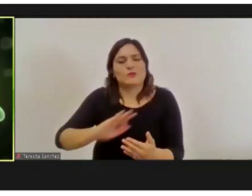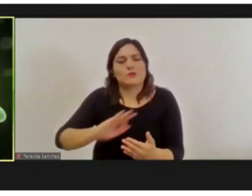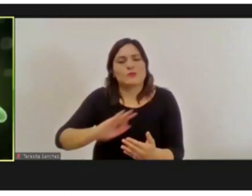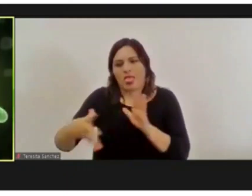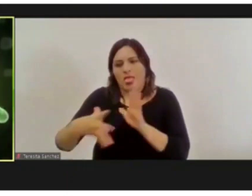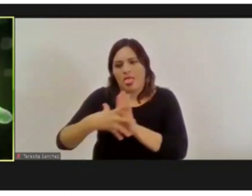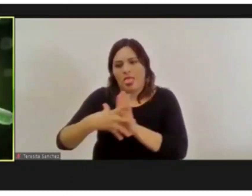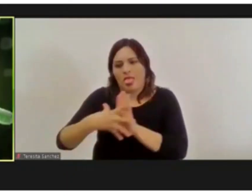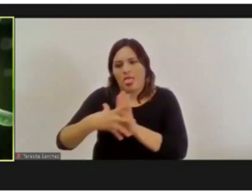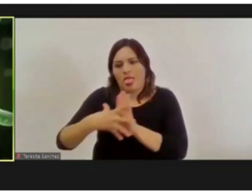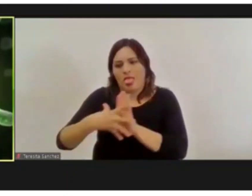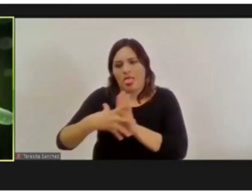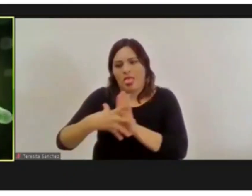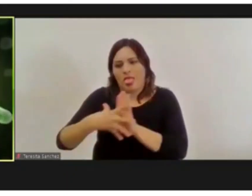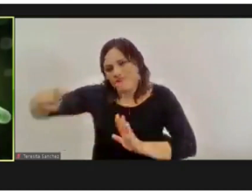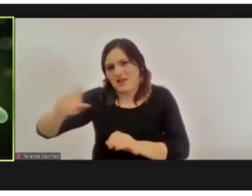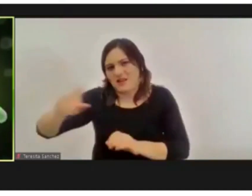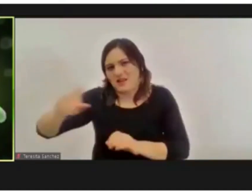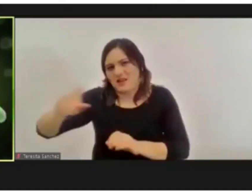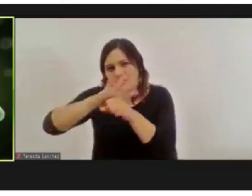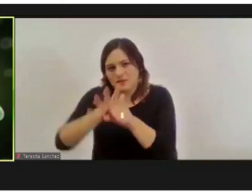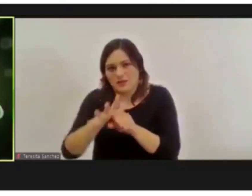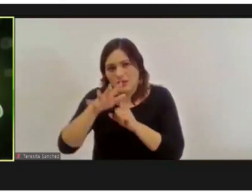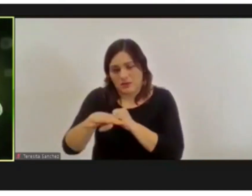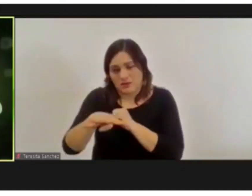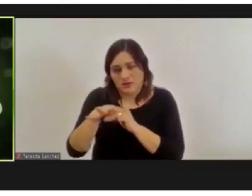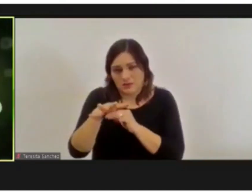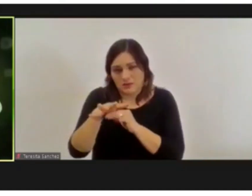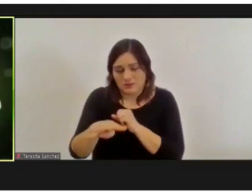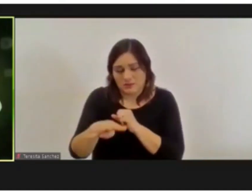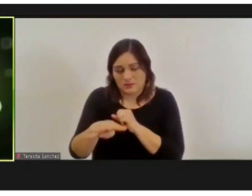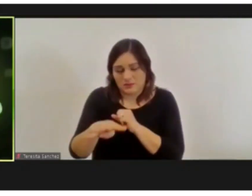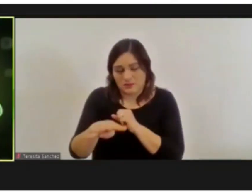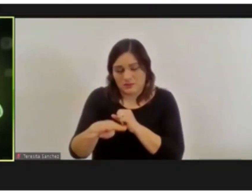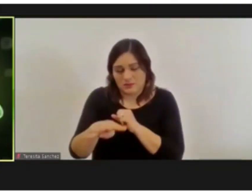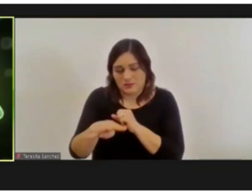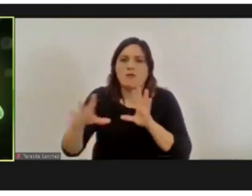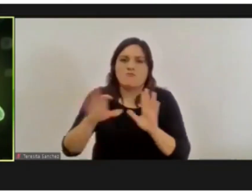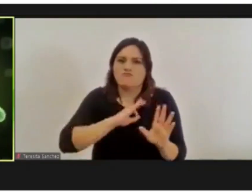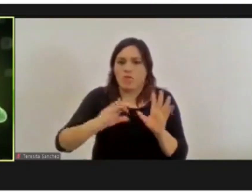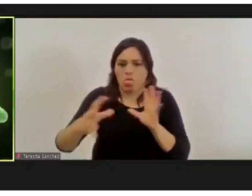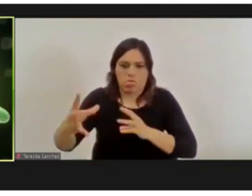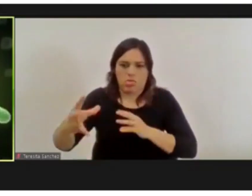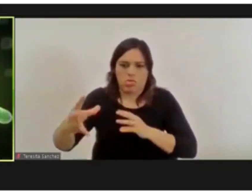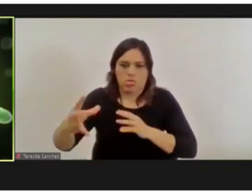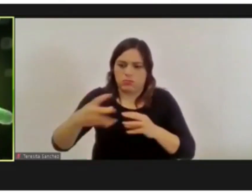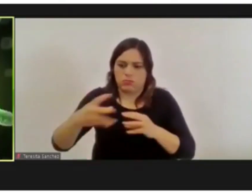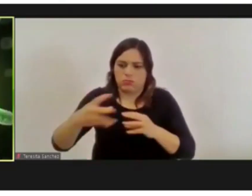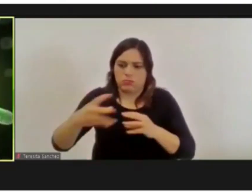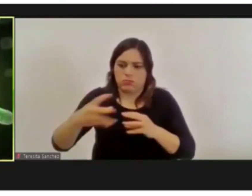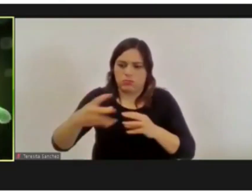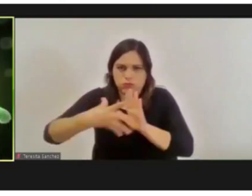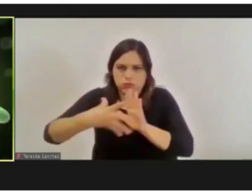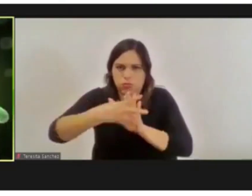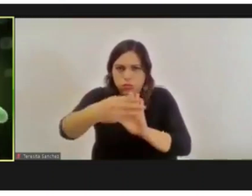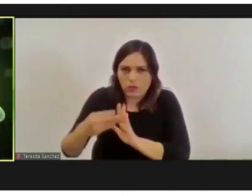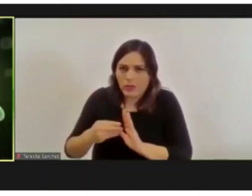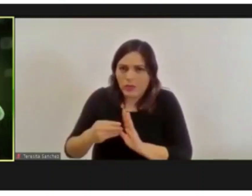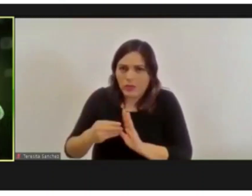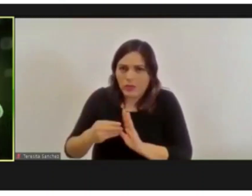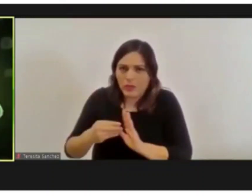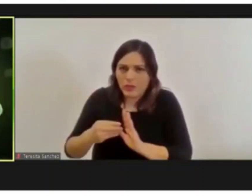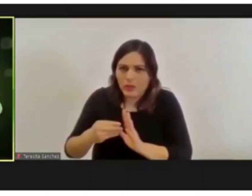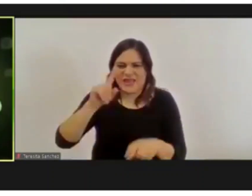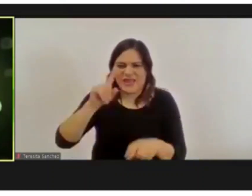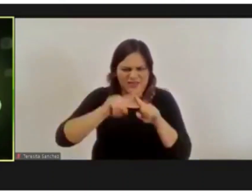del COVID-19 en la transmisión entre sus comunidades. Las diferencias